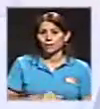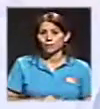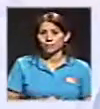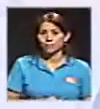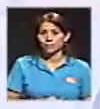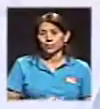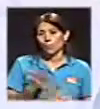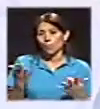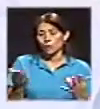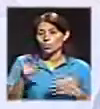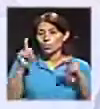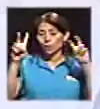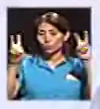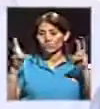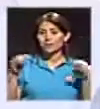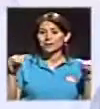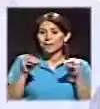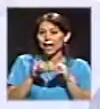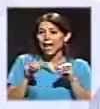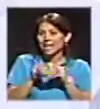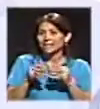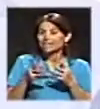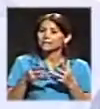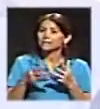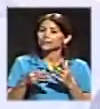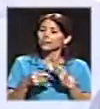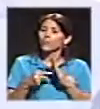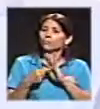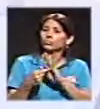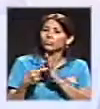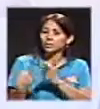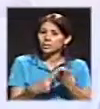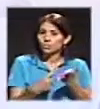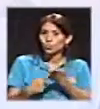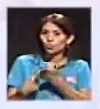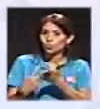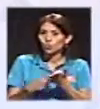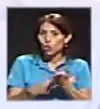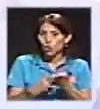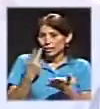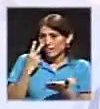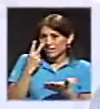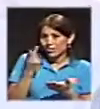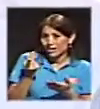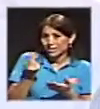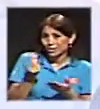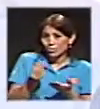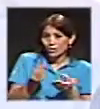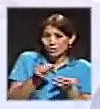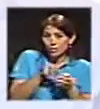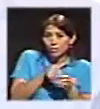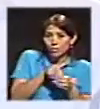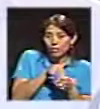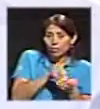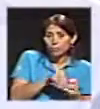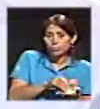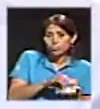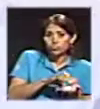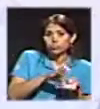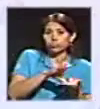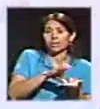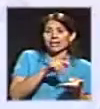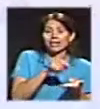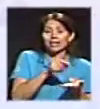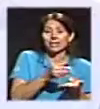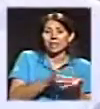Bueno, uno de los temas de mayor discusión que genera la acumulación de fondos en este tipo de regímenes de